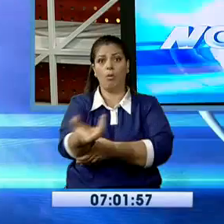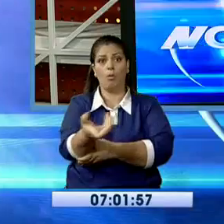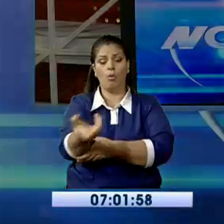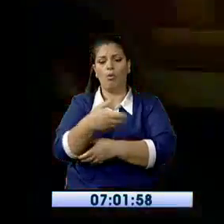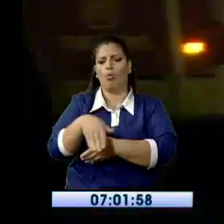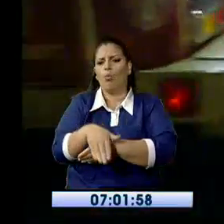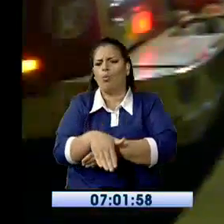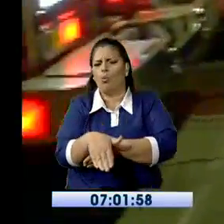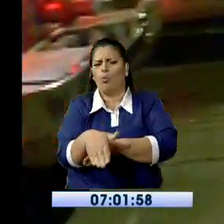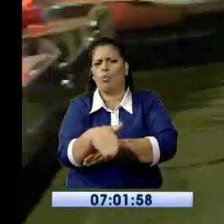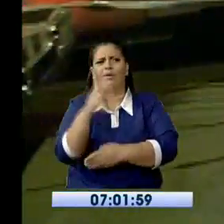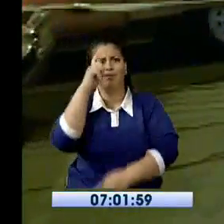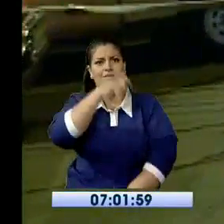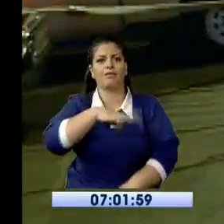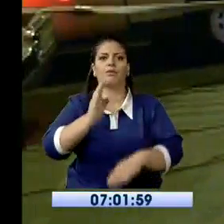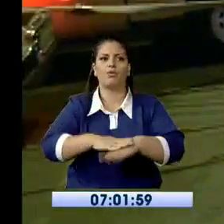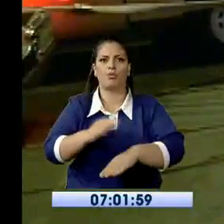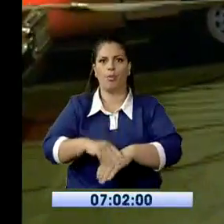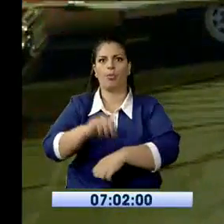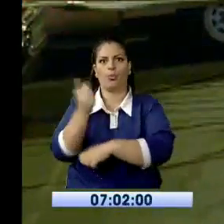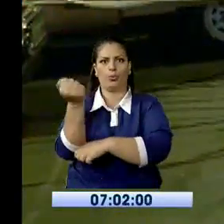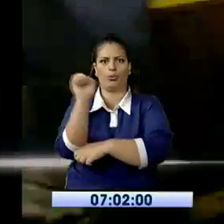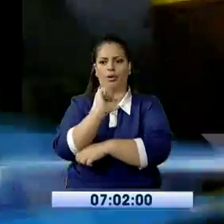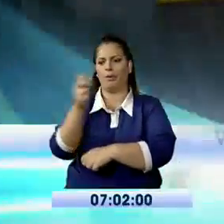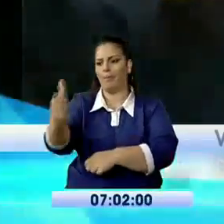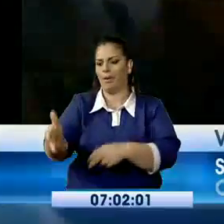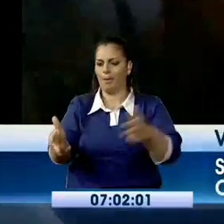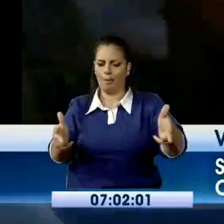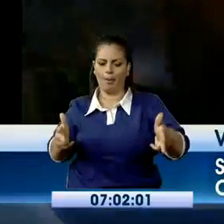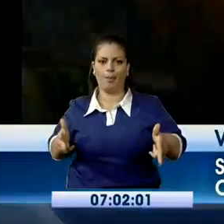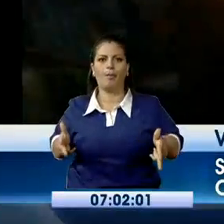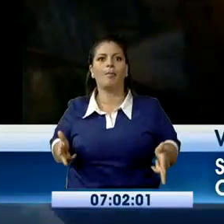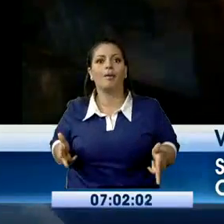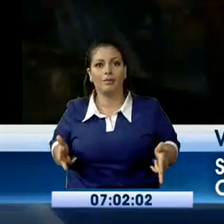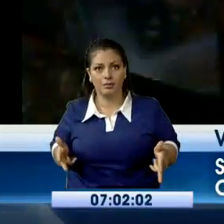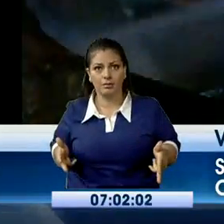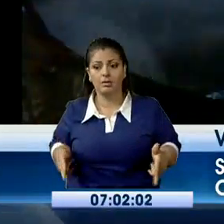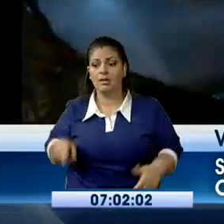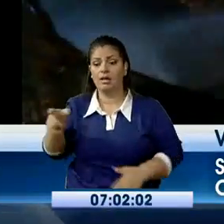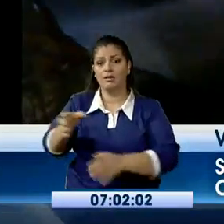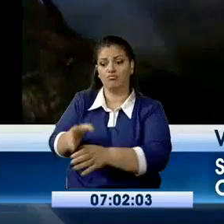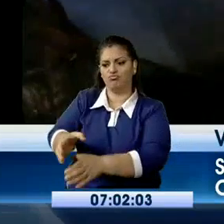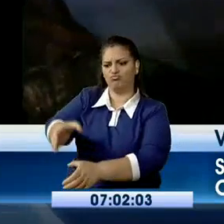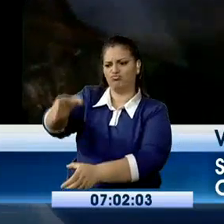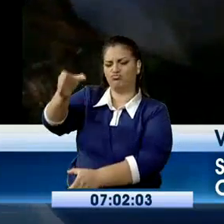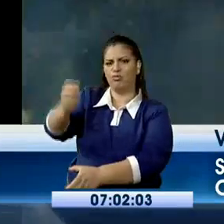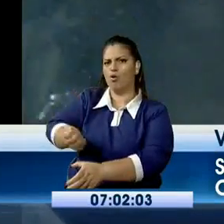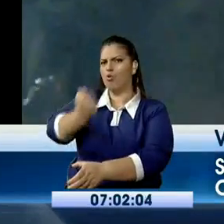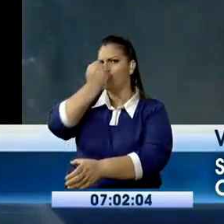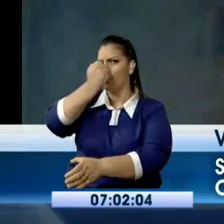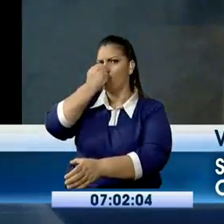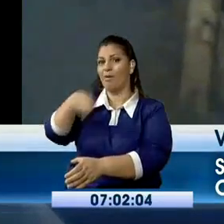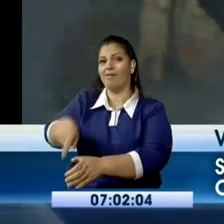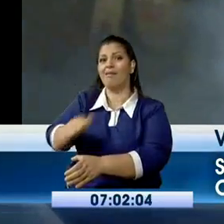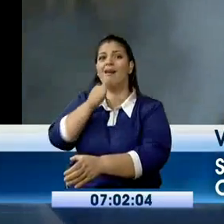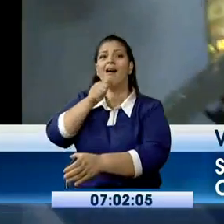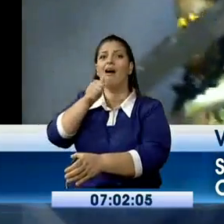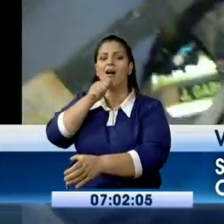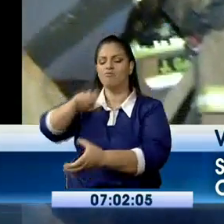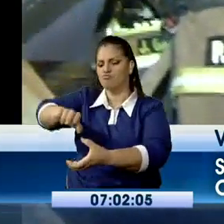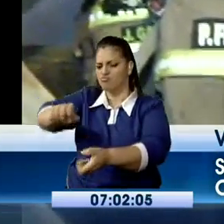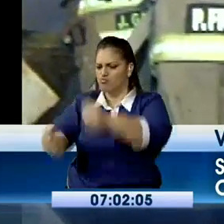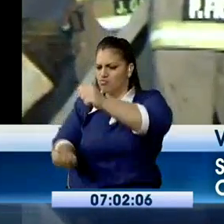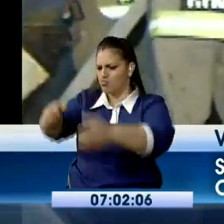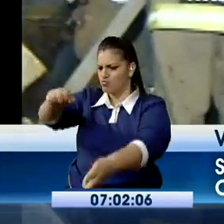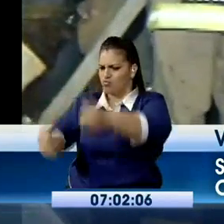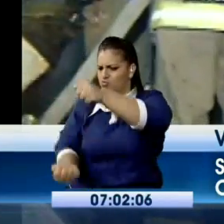calle y, para variar, justamente en el lugar donde están ubicados los hidrantes, lo que dificultó el trabajo de los